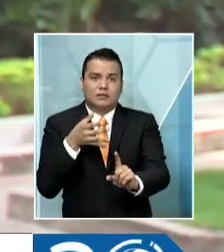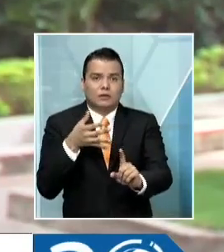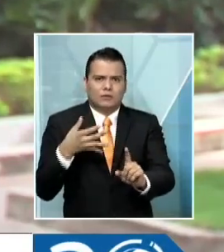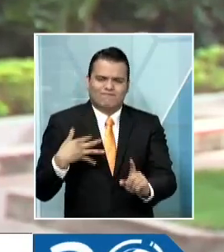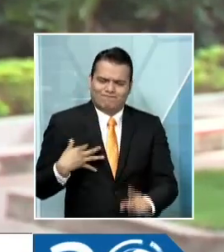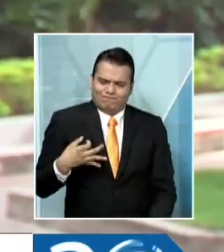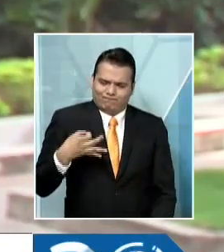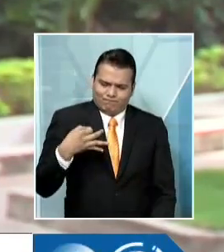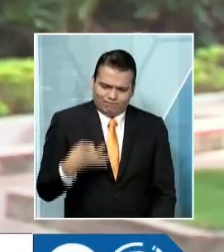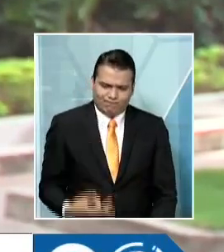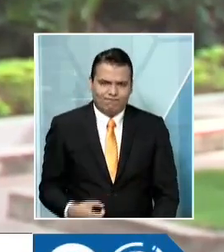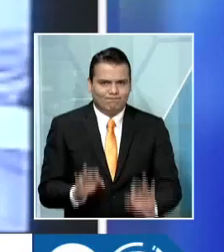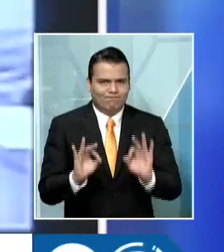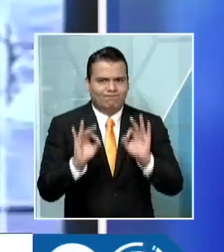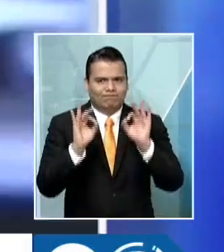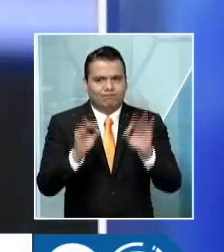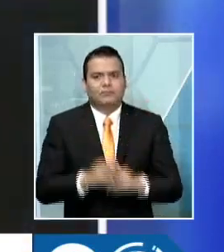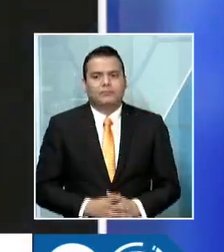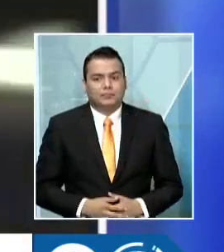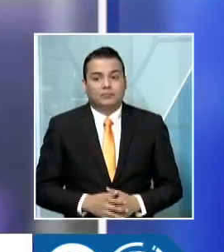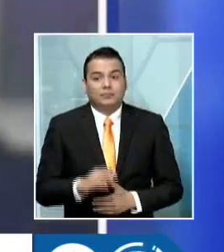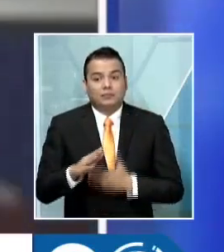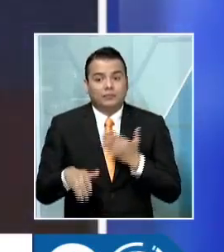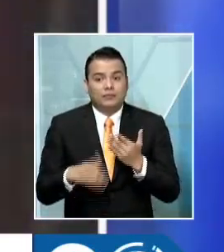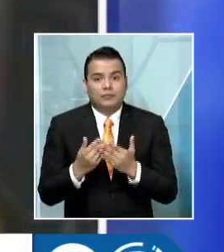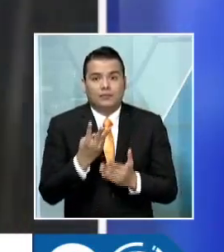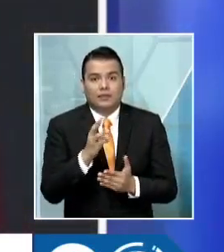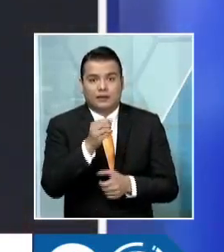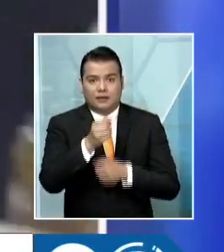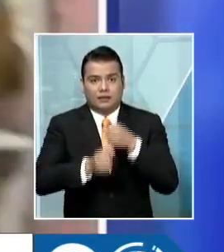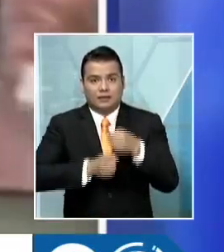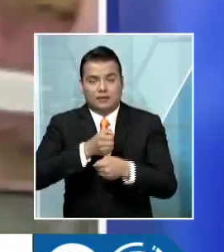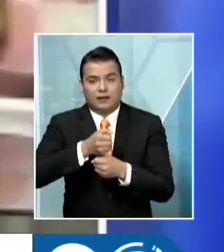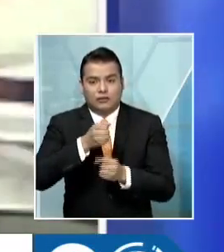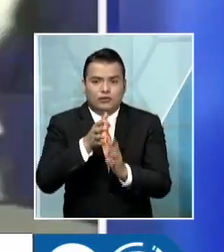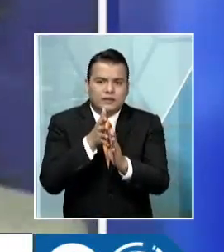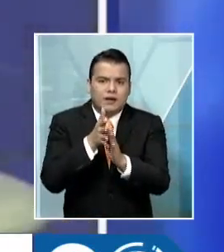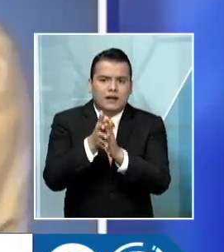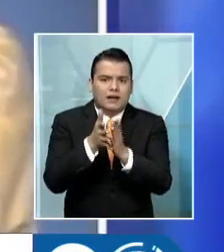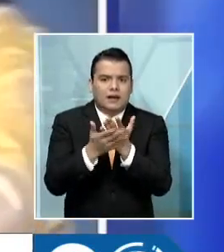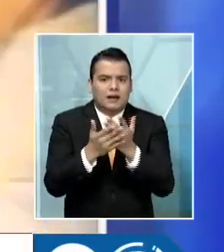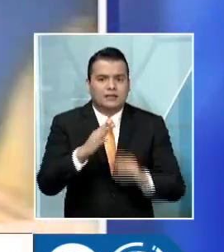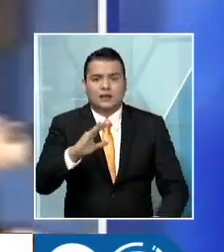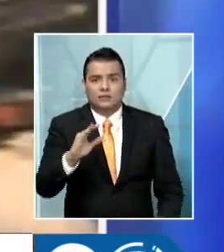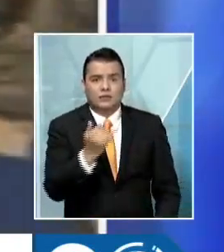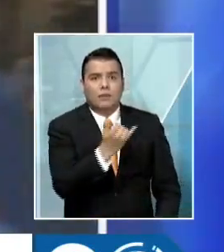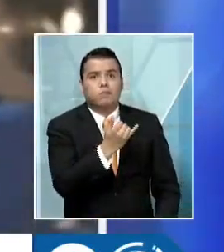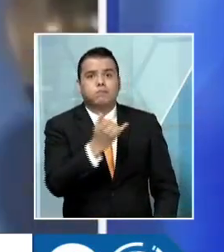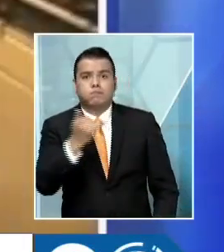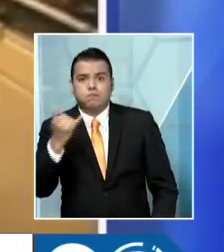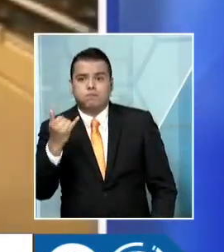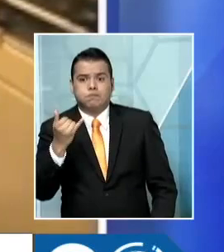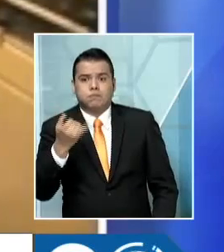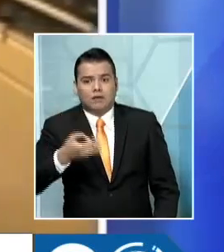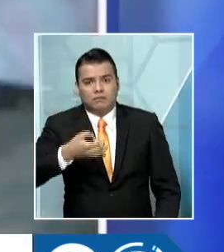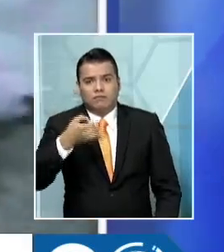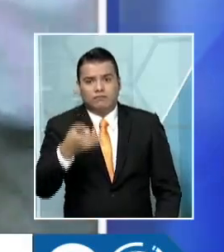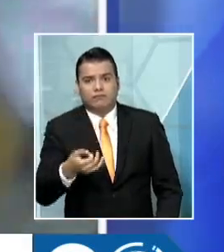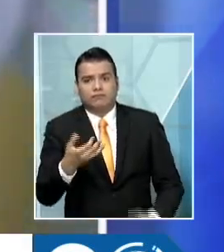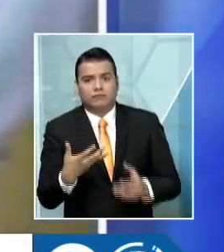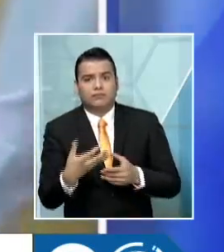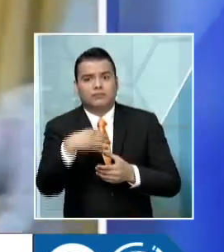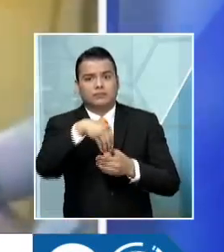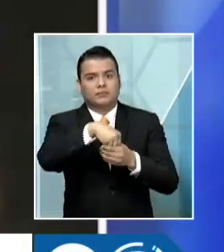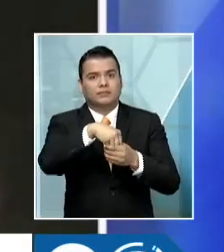integridad en el manejo de la información. En los 30 años que lleva el noticiero 90 Minutos informando a todo el suroccidente colombiano, no solo se